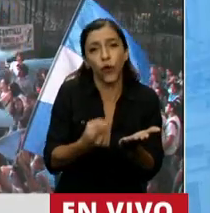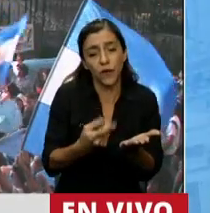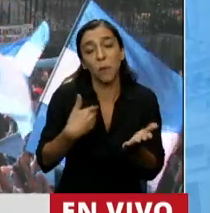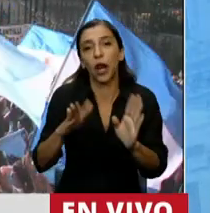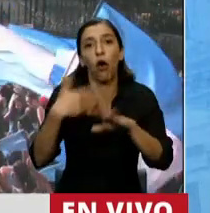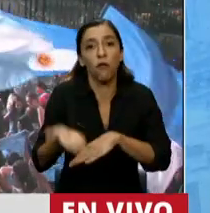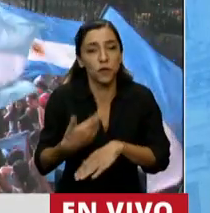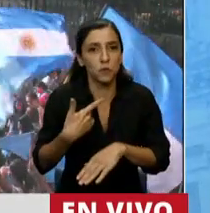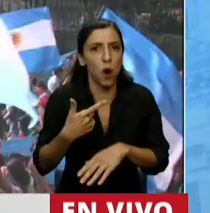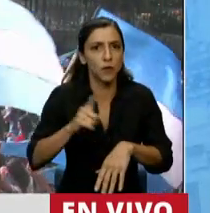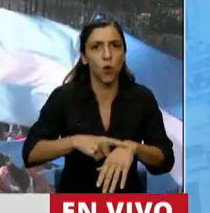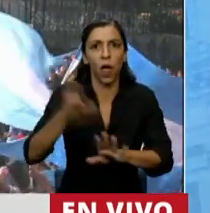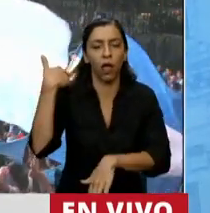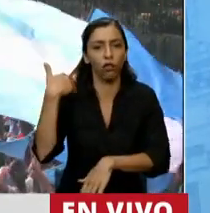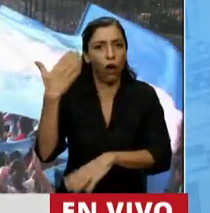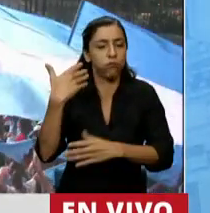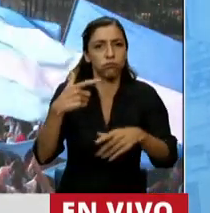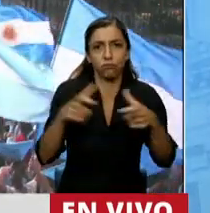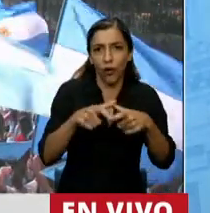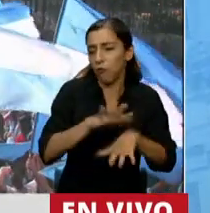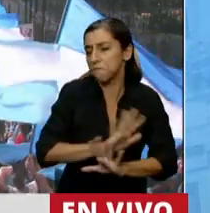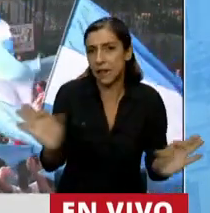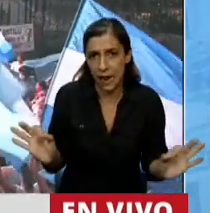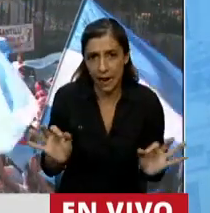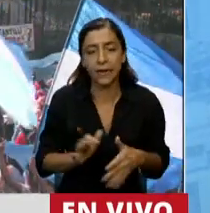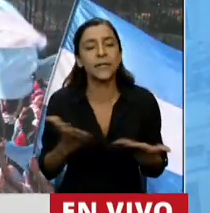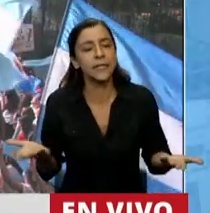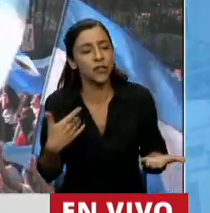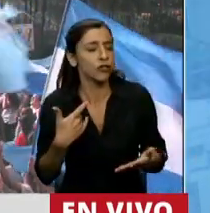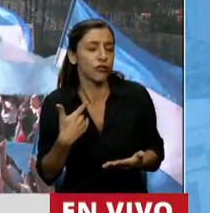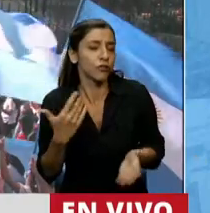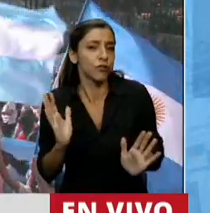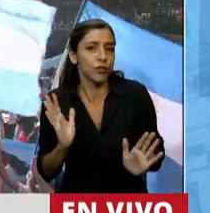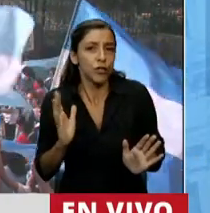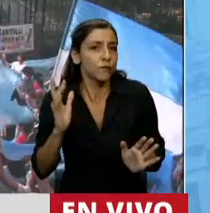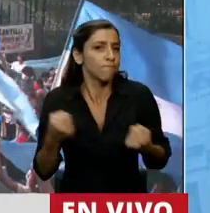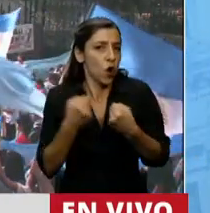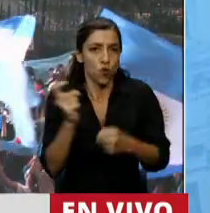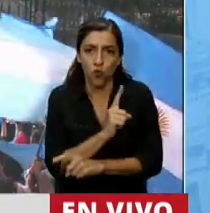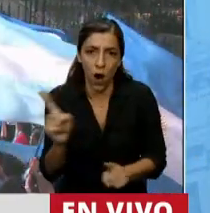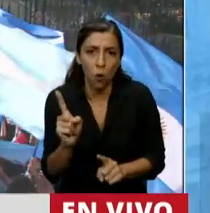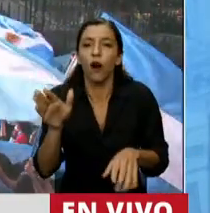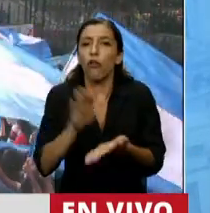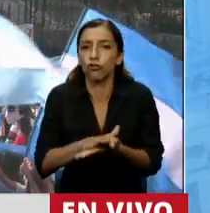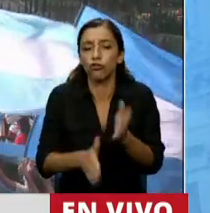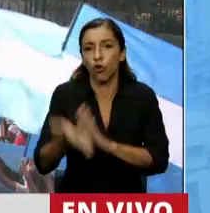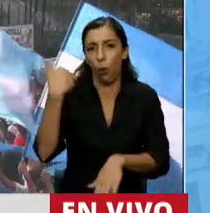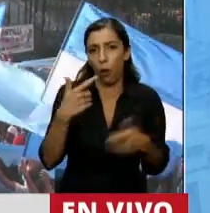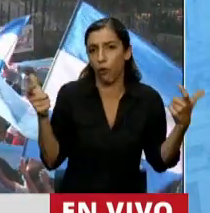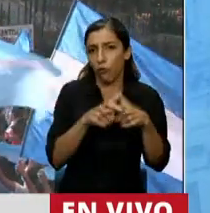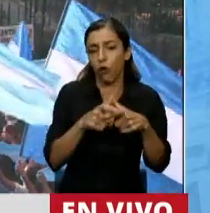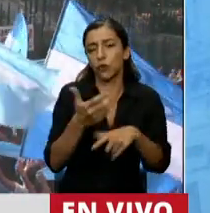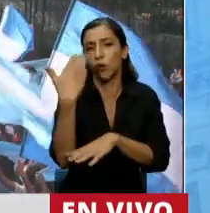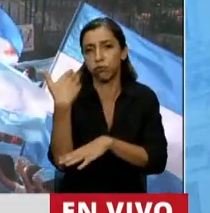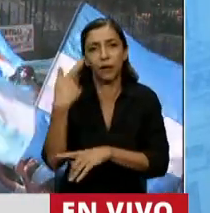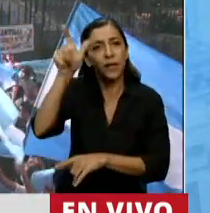plenario de comisiones. En este sentido, señor presidente, la verdad es que no comparto lo expresado en el plenario de comisiones por la